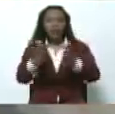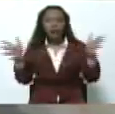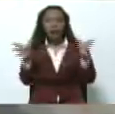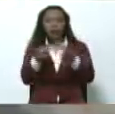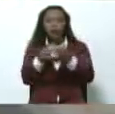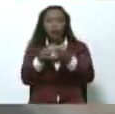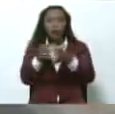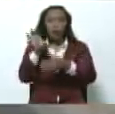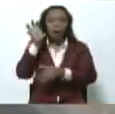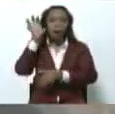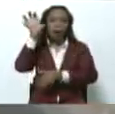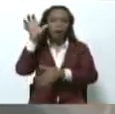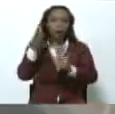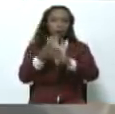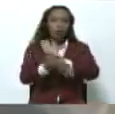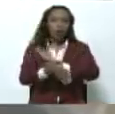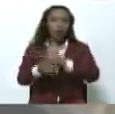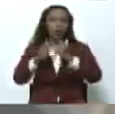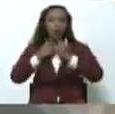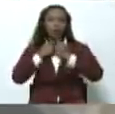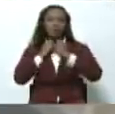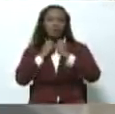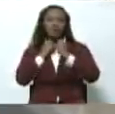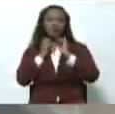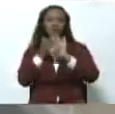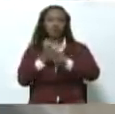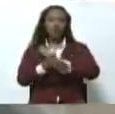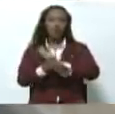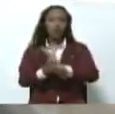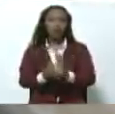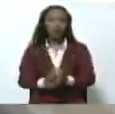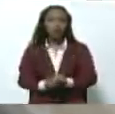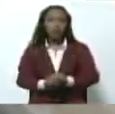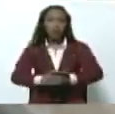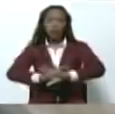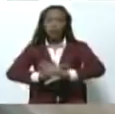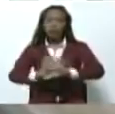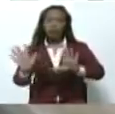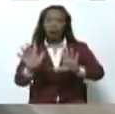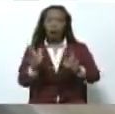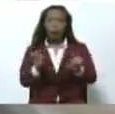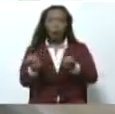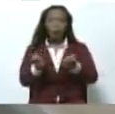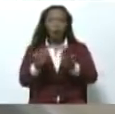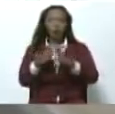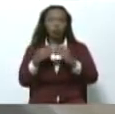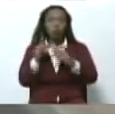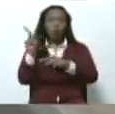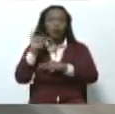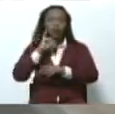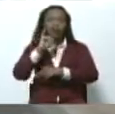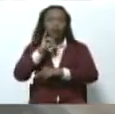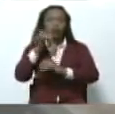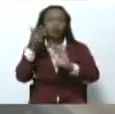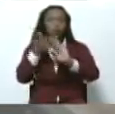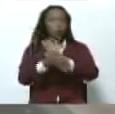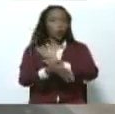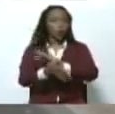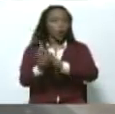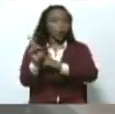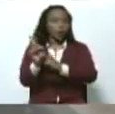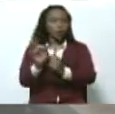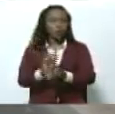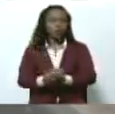patriótico, Aristóbulo Isturiz, ya se manejaba todos estos datos, los